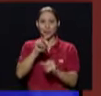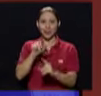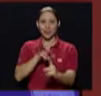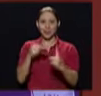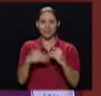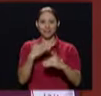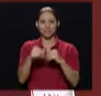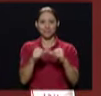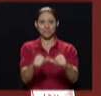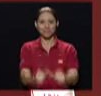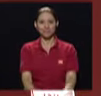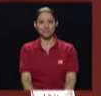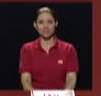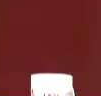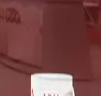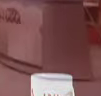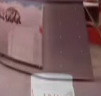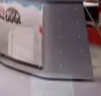con una mirada que ya volvemos.